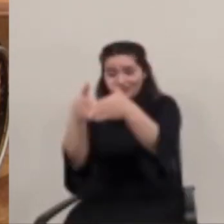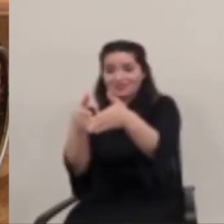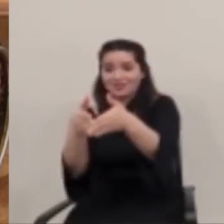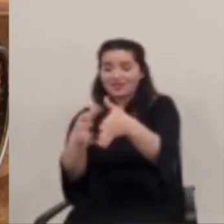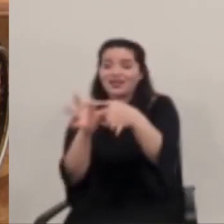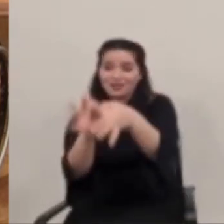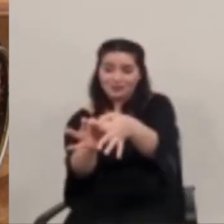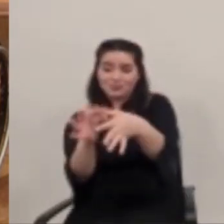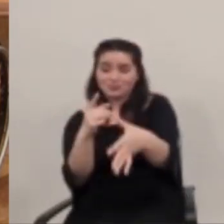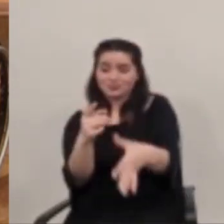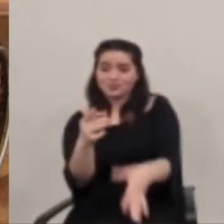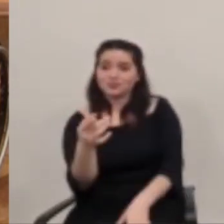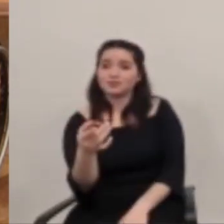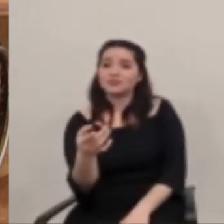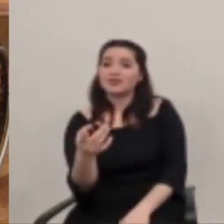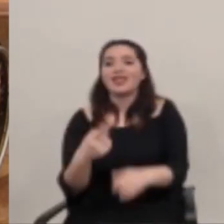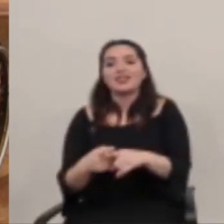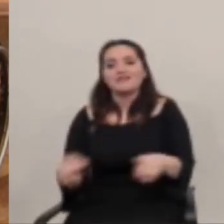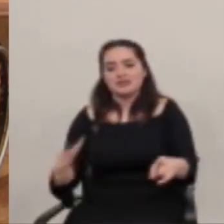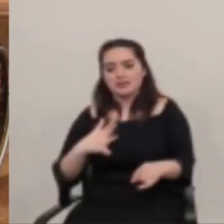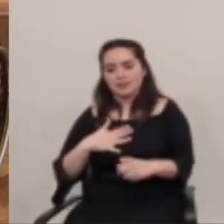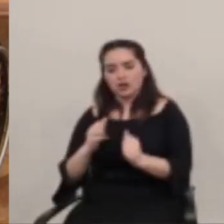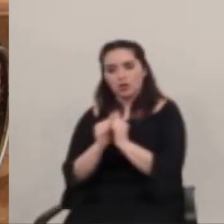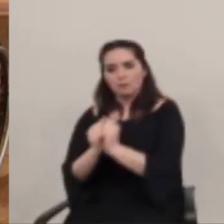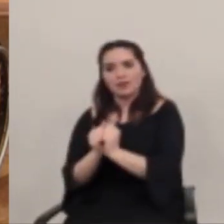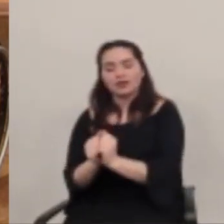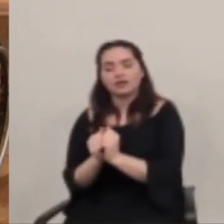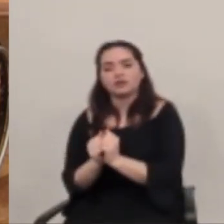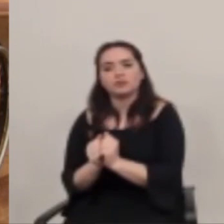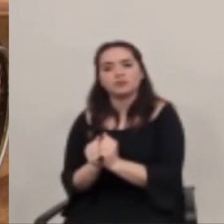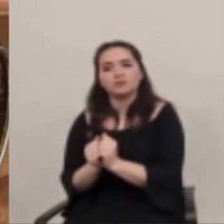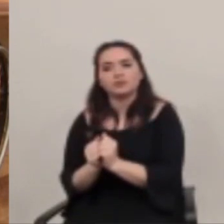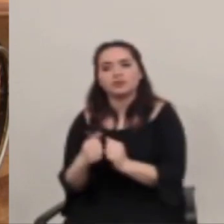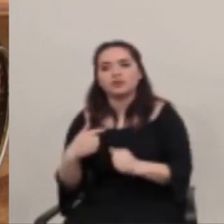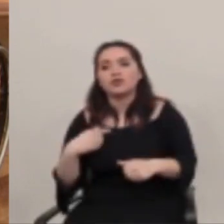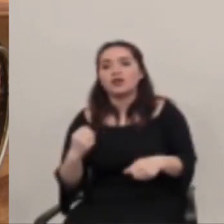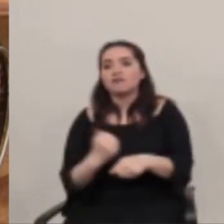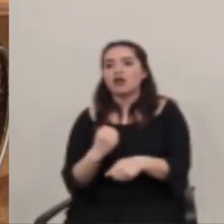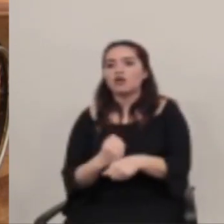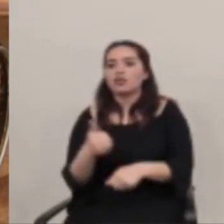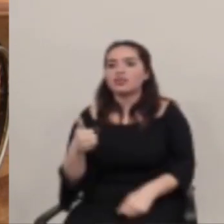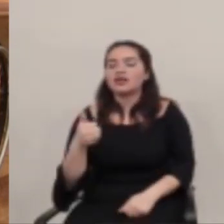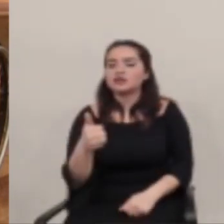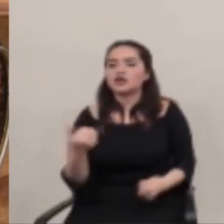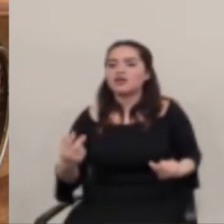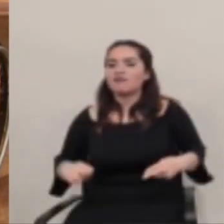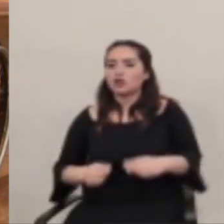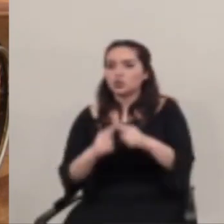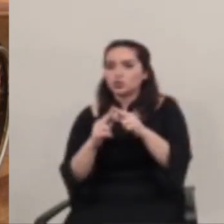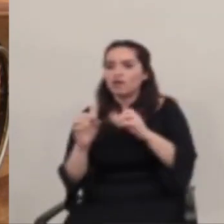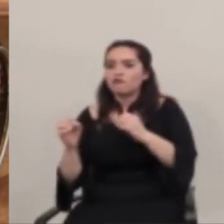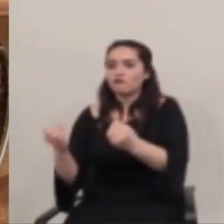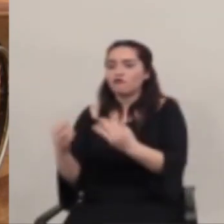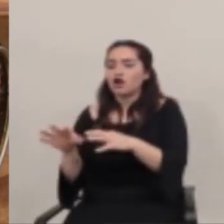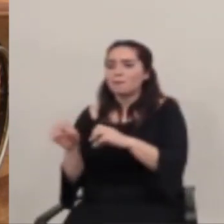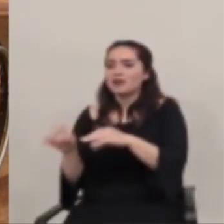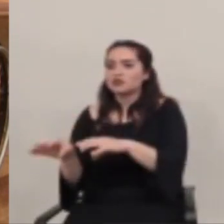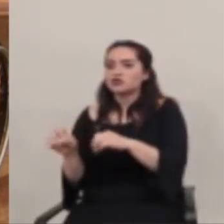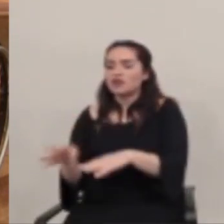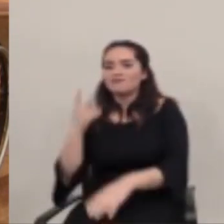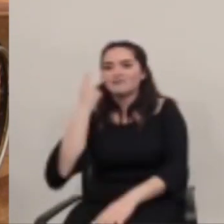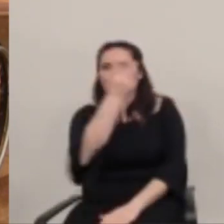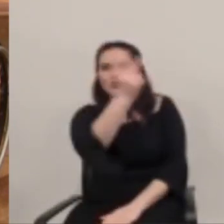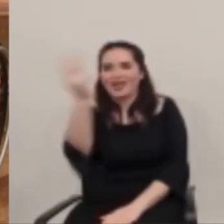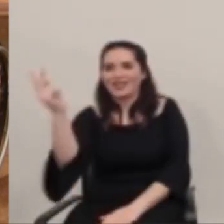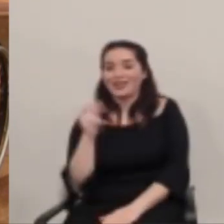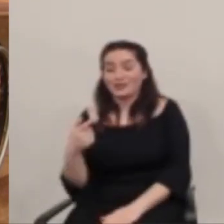panel. A diferencia de mis compañeros, yo soy mujer, trabajo en la Dirección de Infraestructura y mi formación tiene que ver con lo visual porque